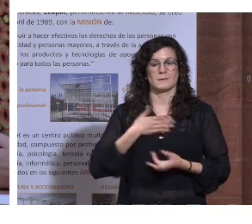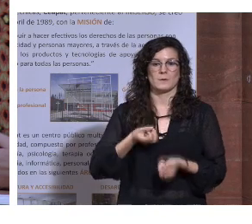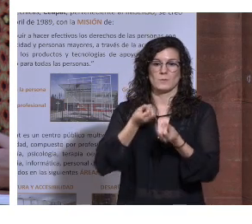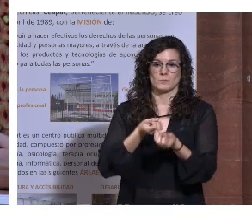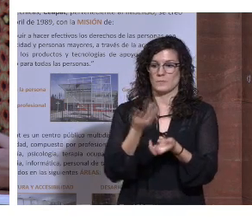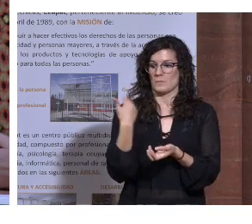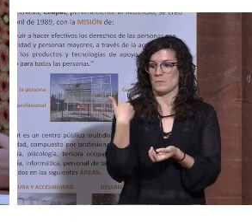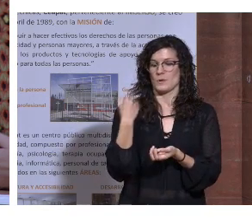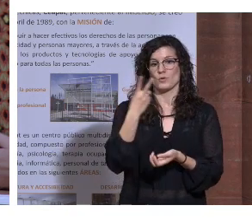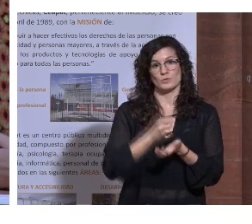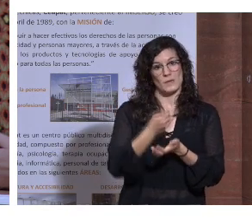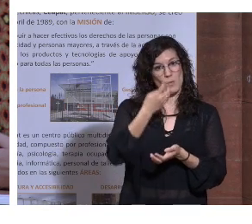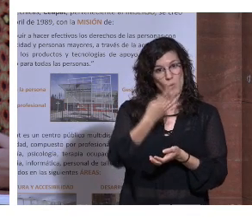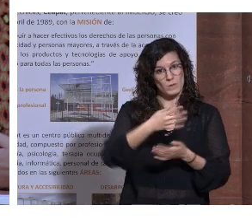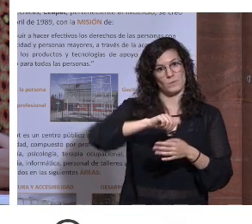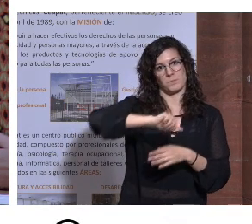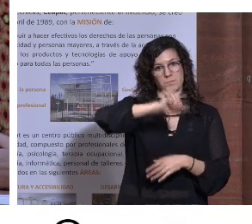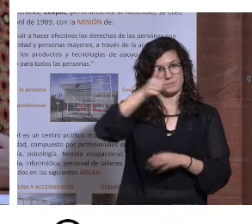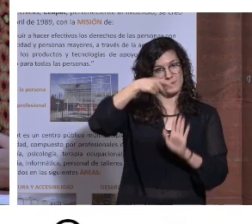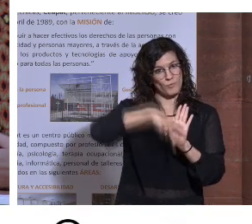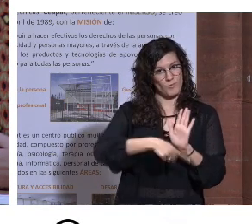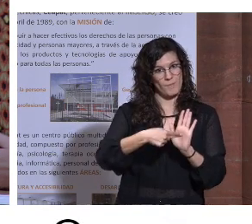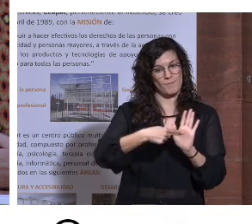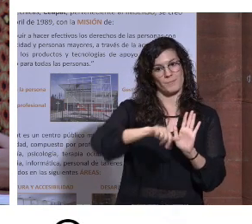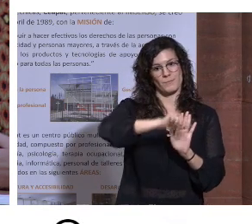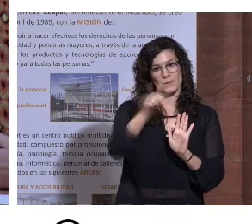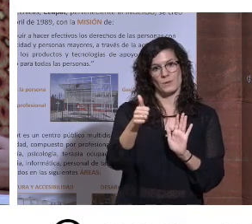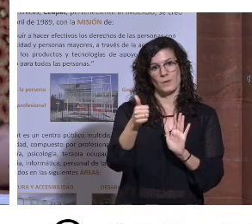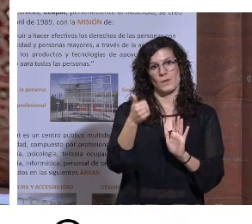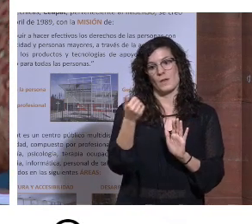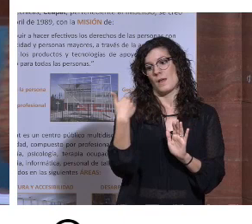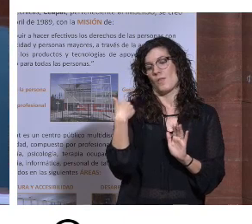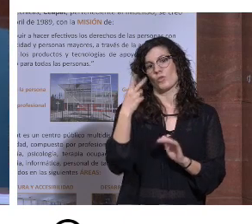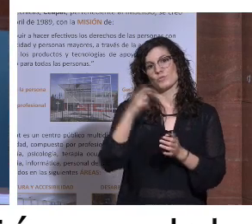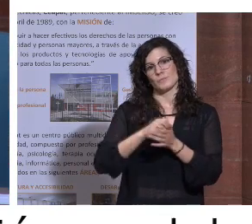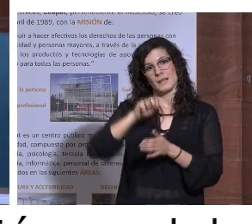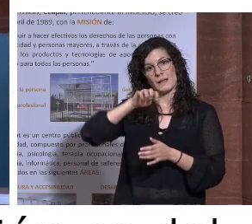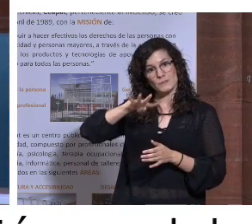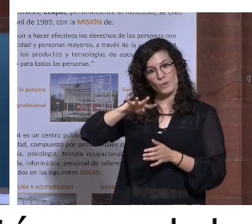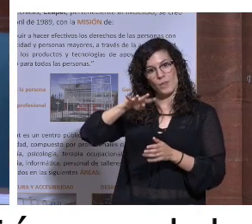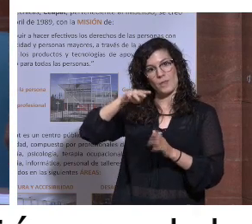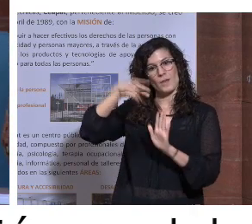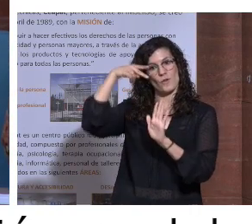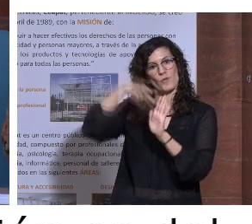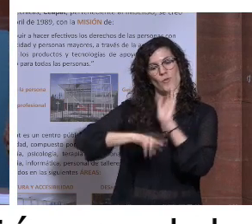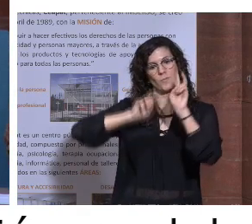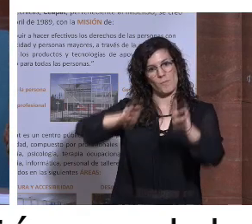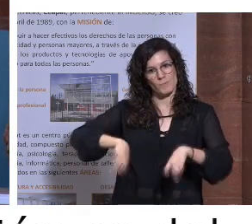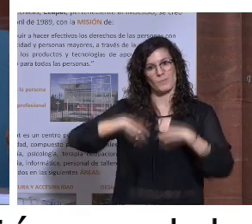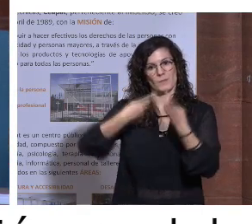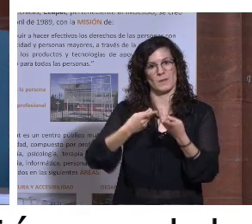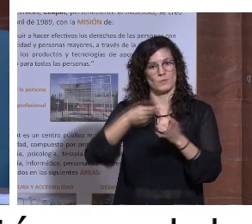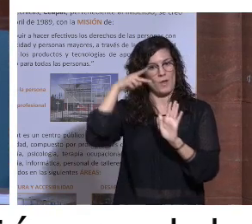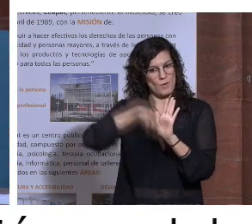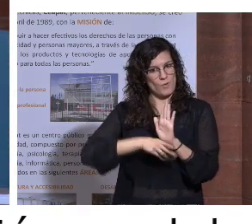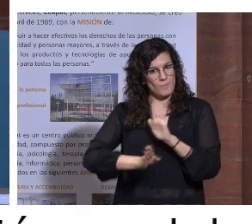o sea, se aprobó en 2004 y la última versión es del 2014 y es una norma viva, está en